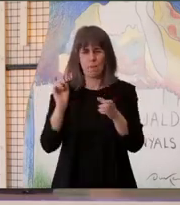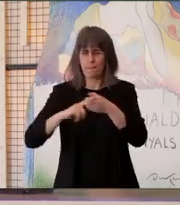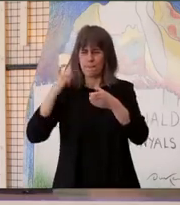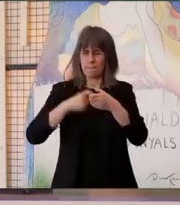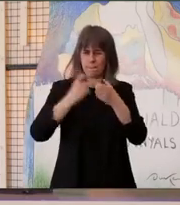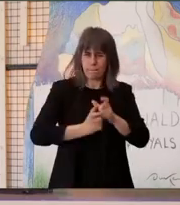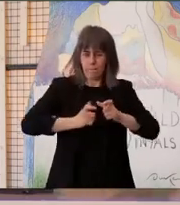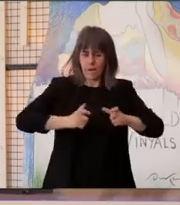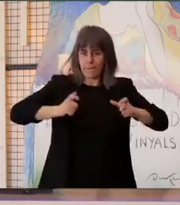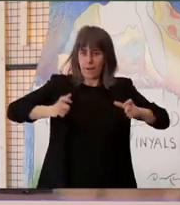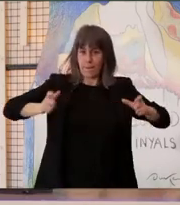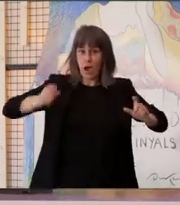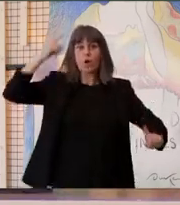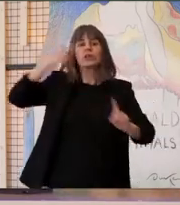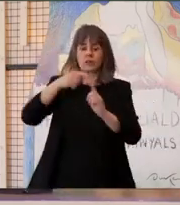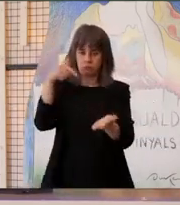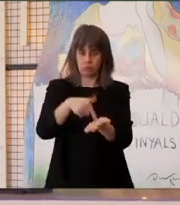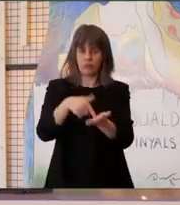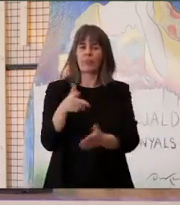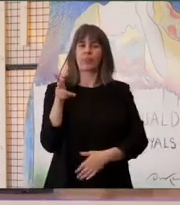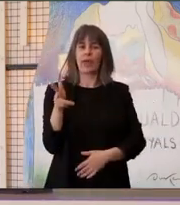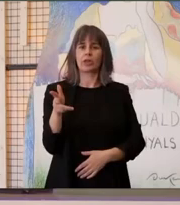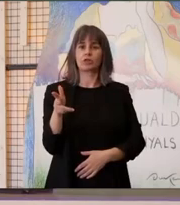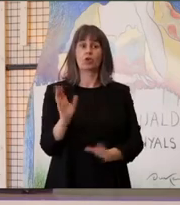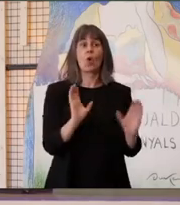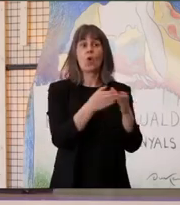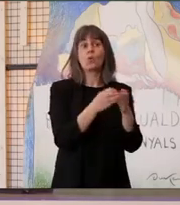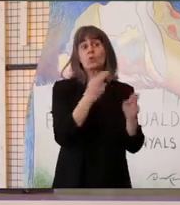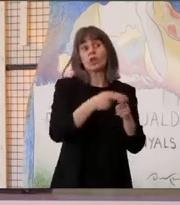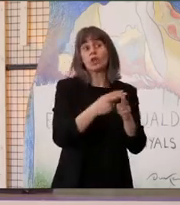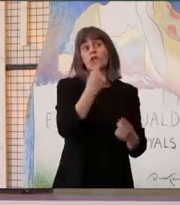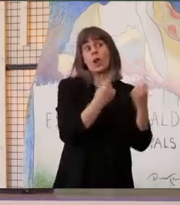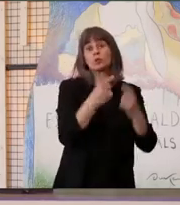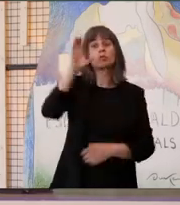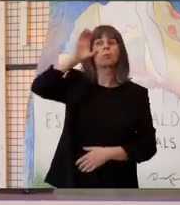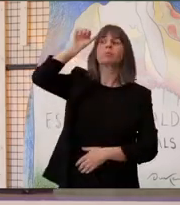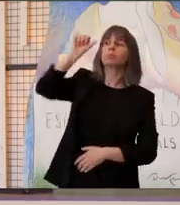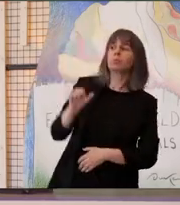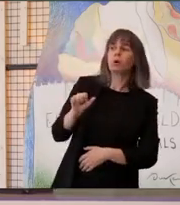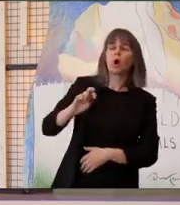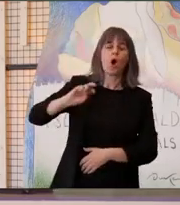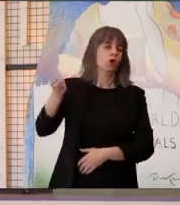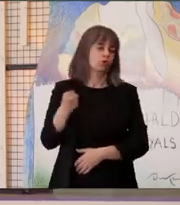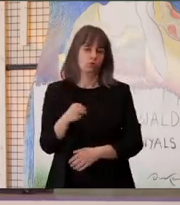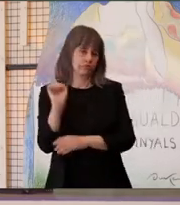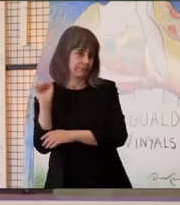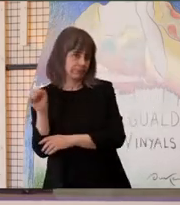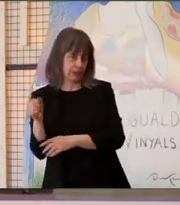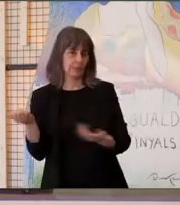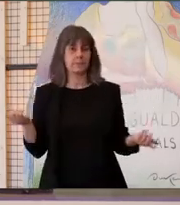y ha habido partidos que mucho más que otros y que han convertido esas